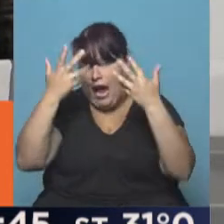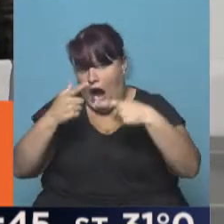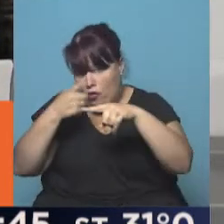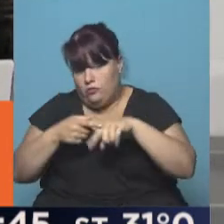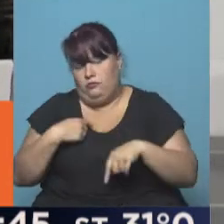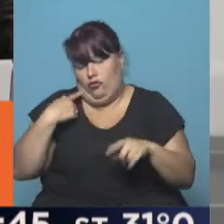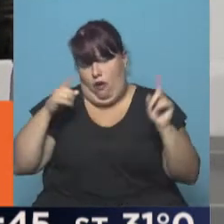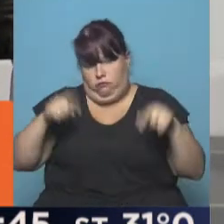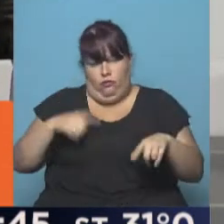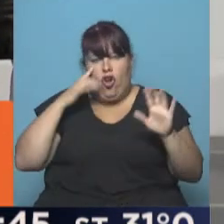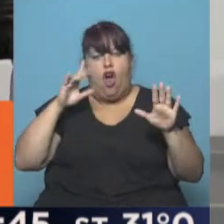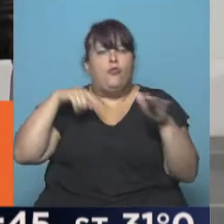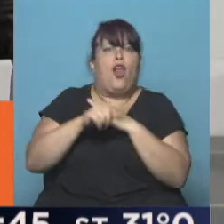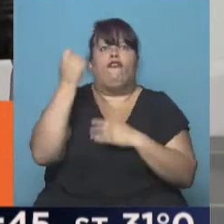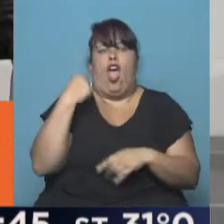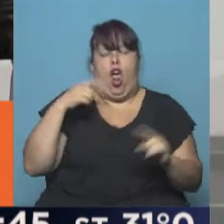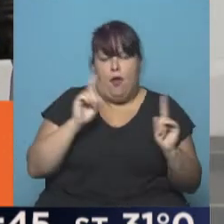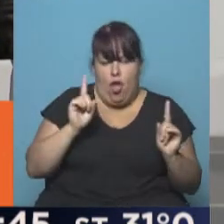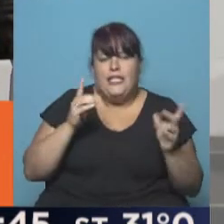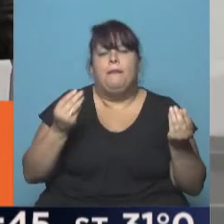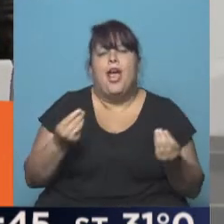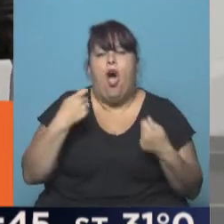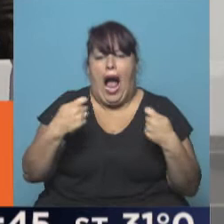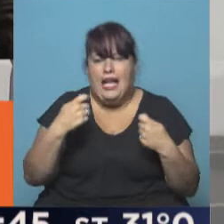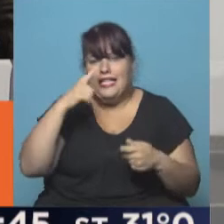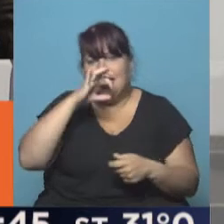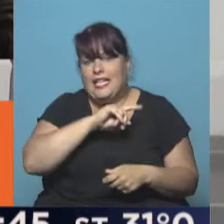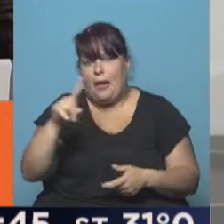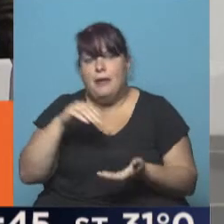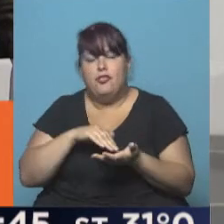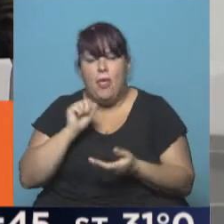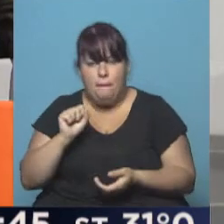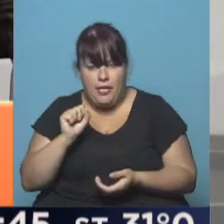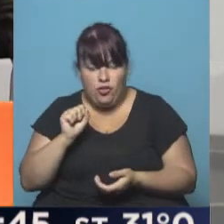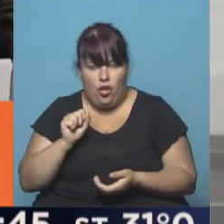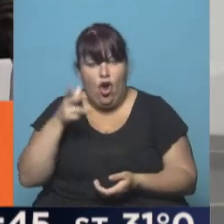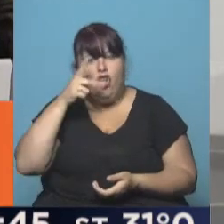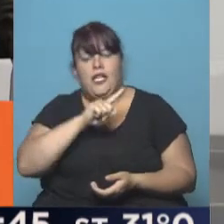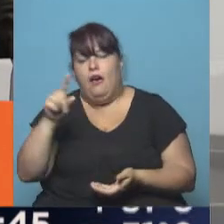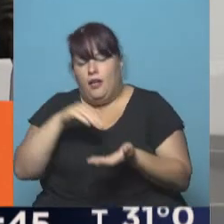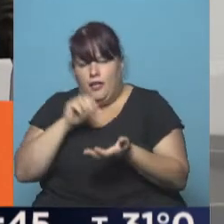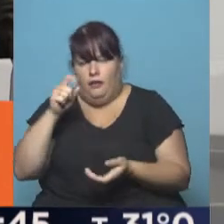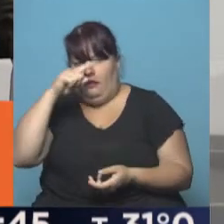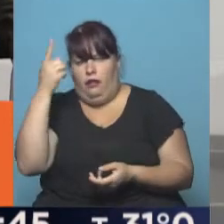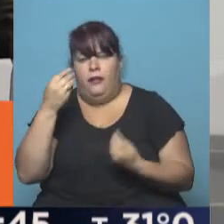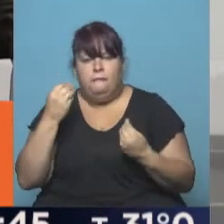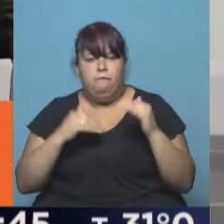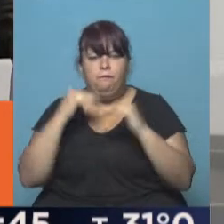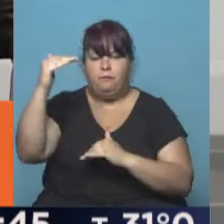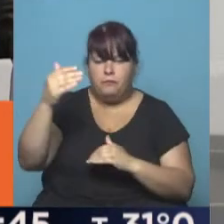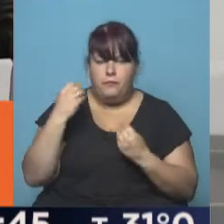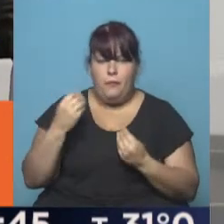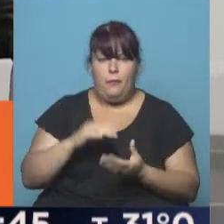desde el desconocimiento de no ser economista, dice, bueno, les va a costar unos 70.000 millones de pesos, 80.000 millones de pesos al Estado. ¿Por qué sube tan